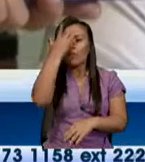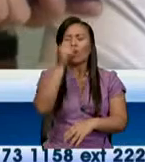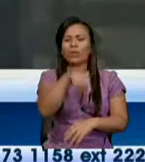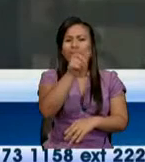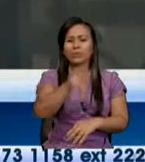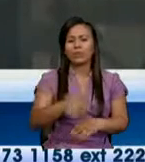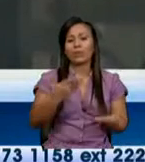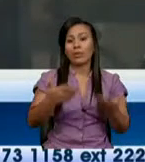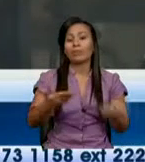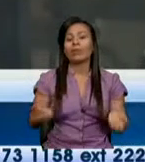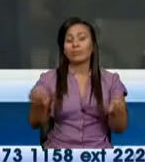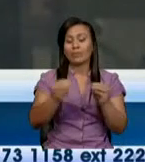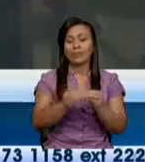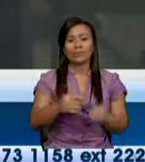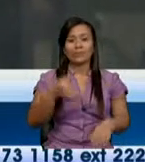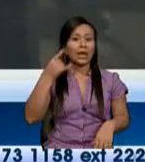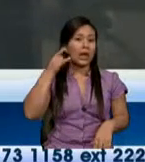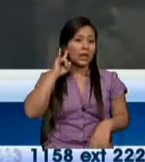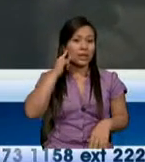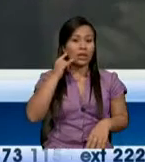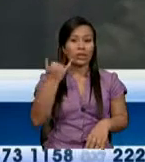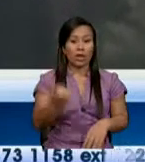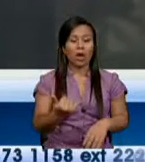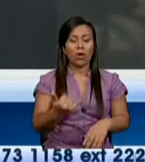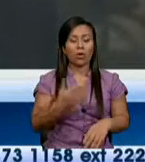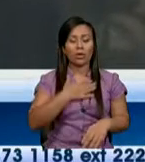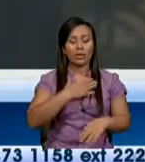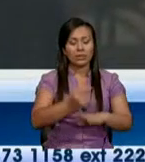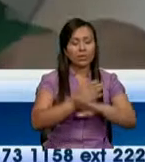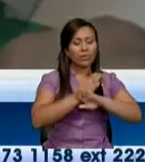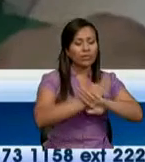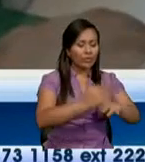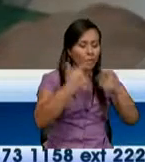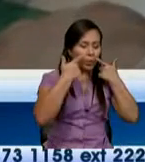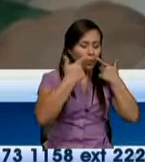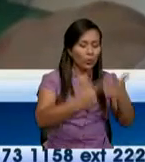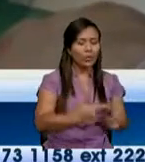pertinentes. Las menores se encuentran en el programa de protección de víctimas y